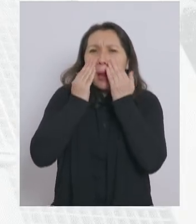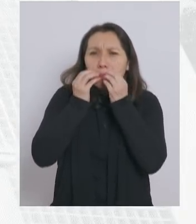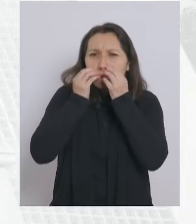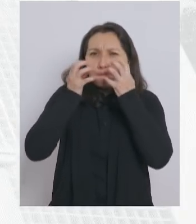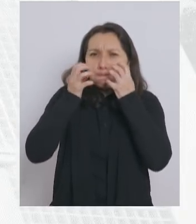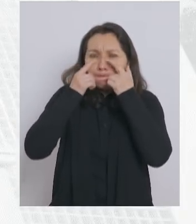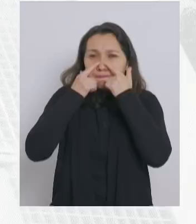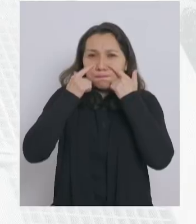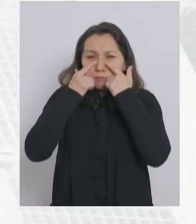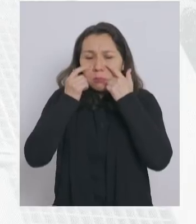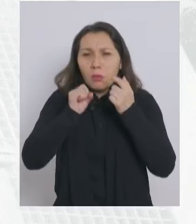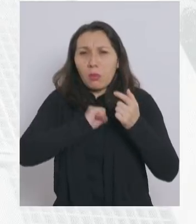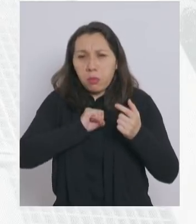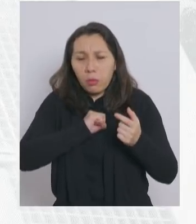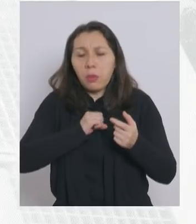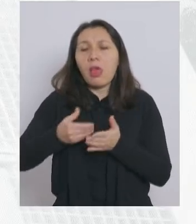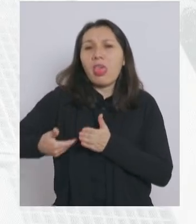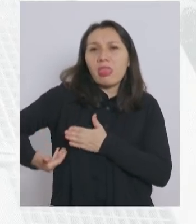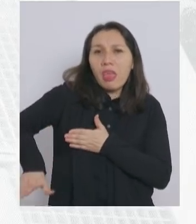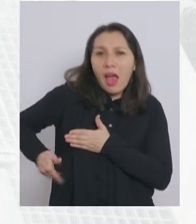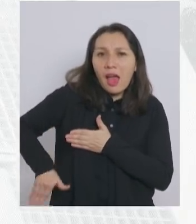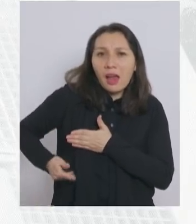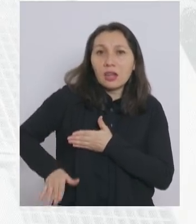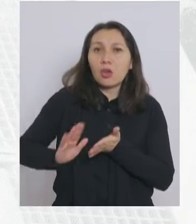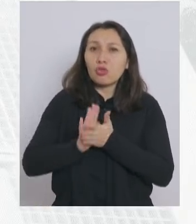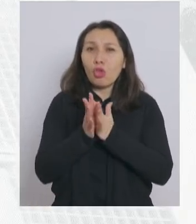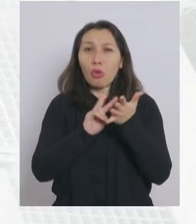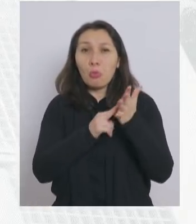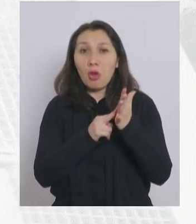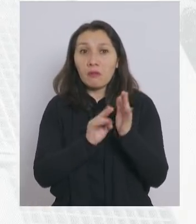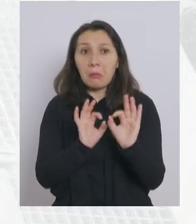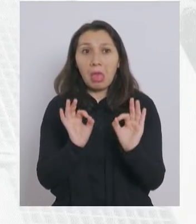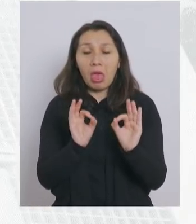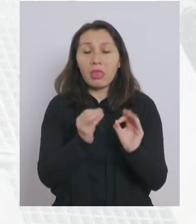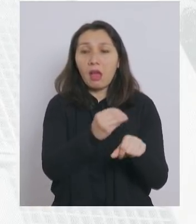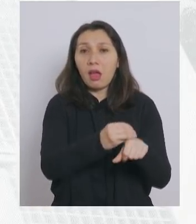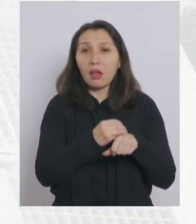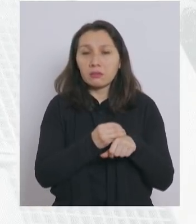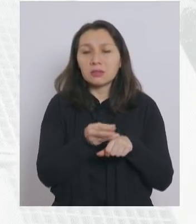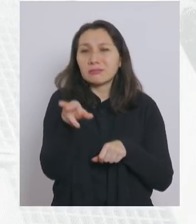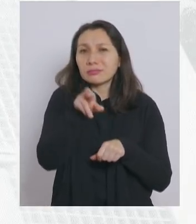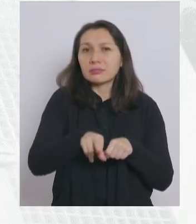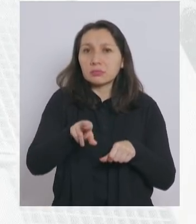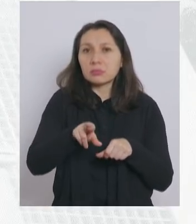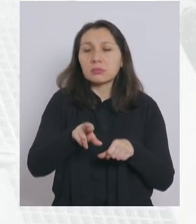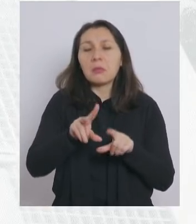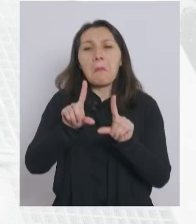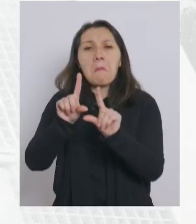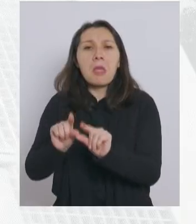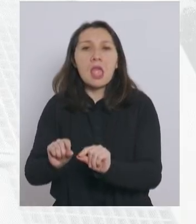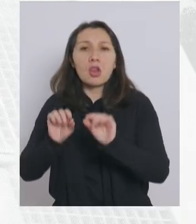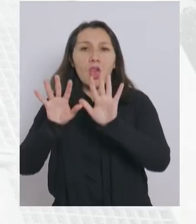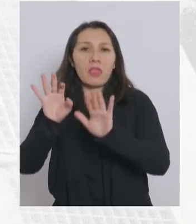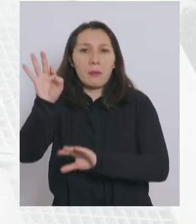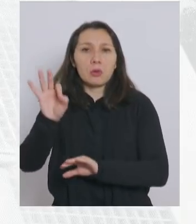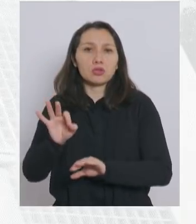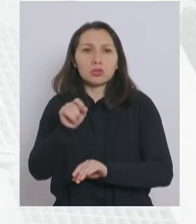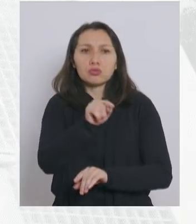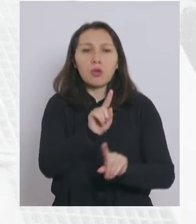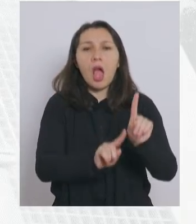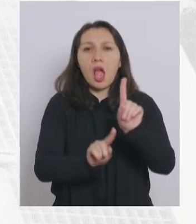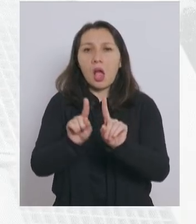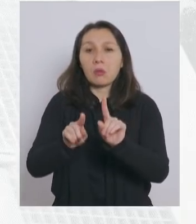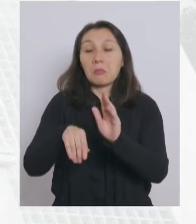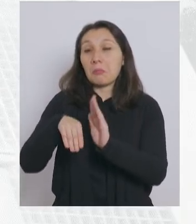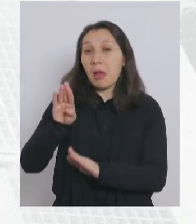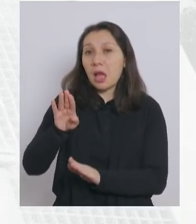artralgia, tos y diarrea. Todos los eventos adversos no solicitados tuvieron una frecuencia inferior al 10% y